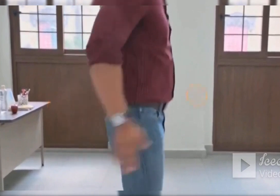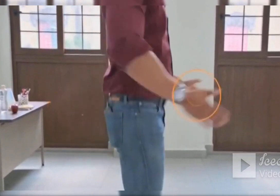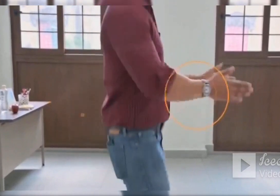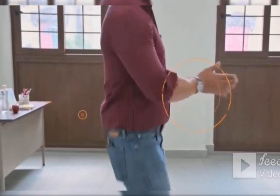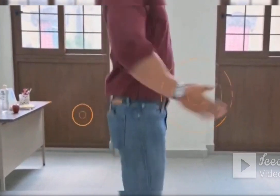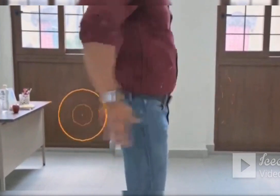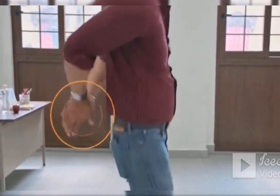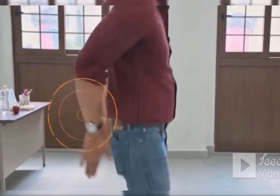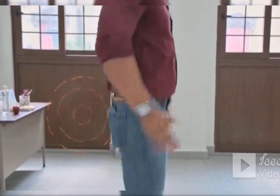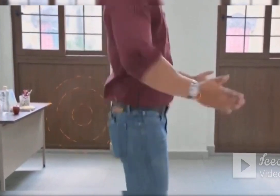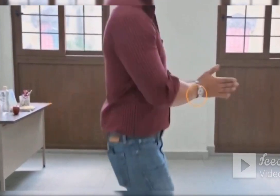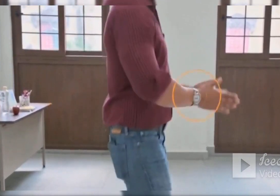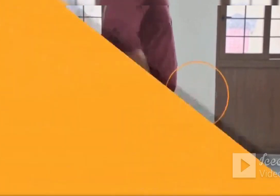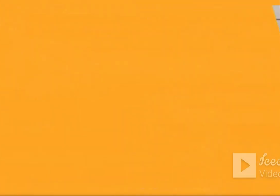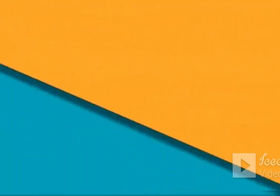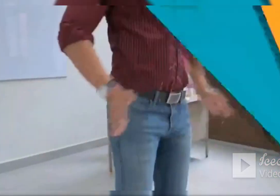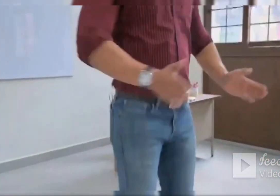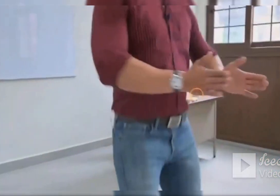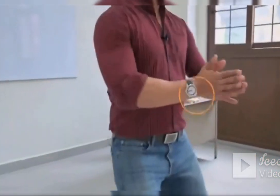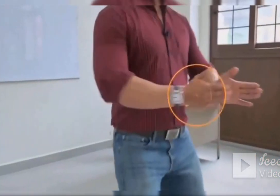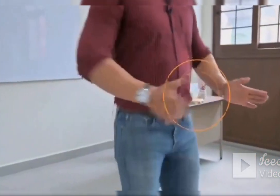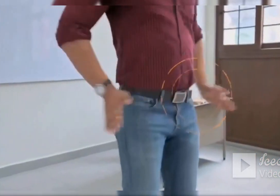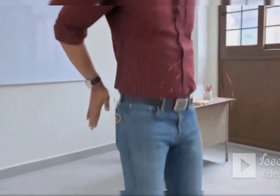1, 2, 1, 2.